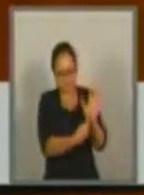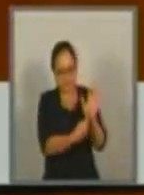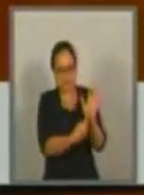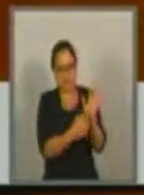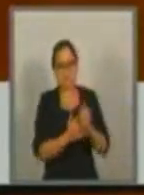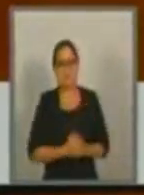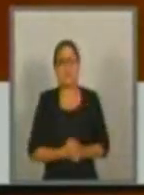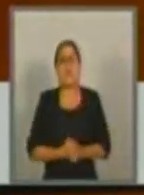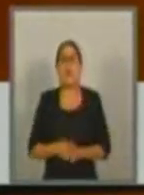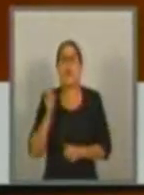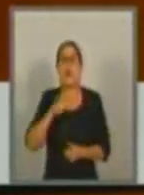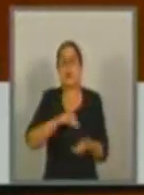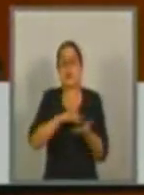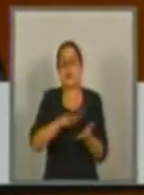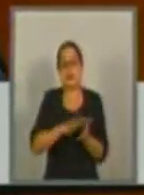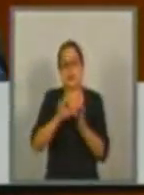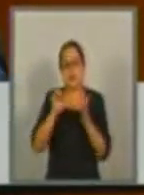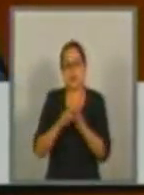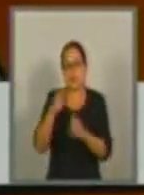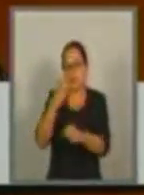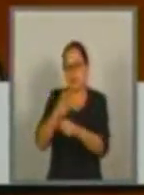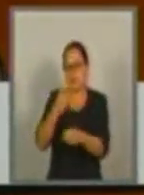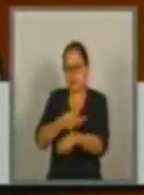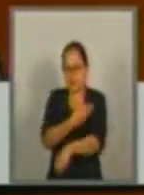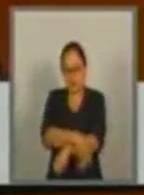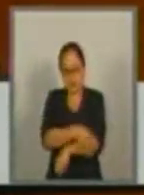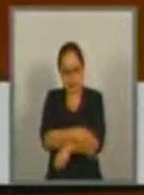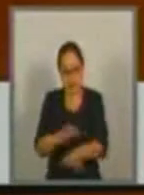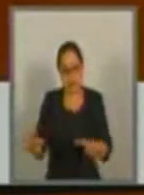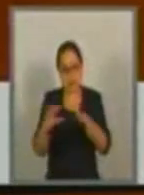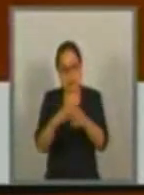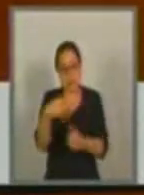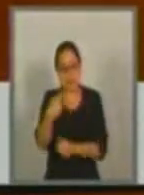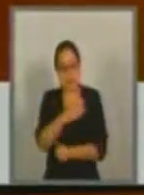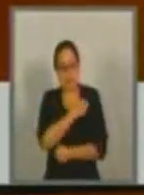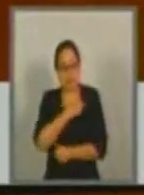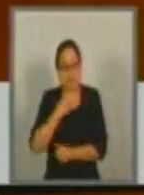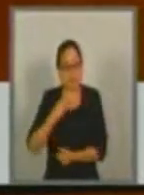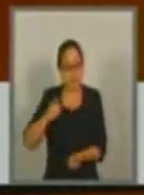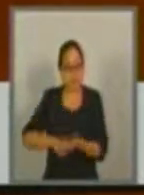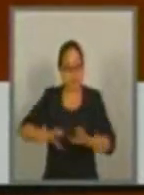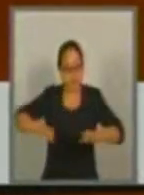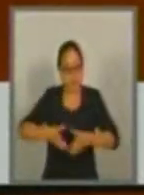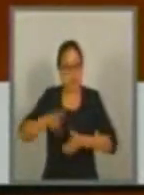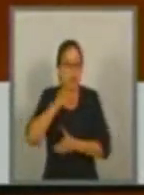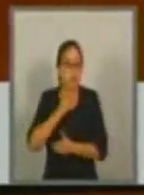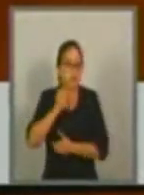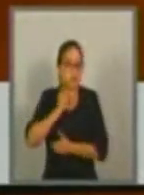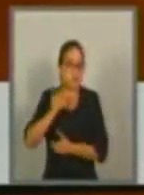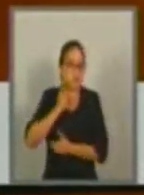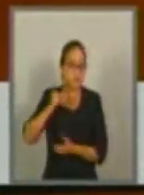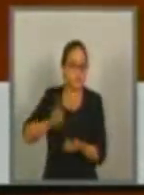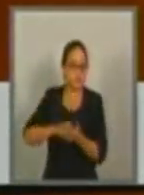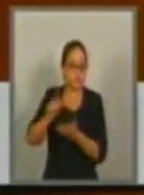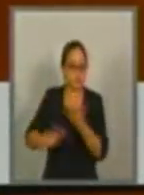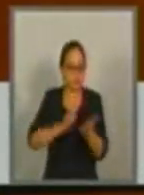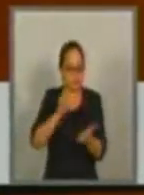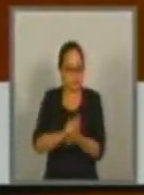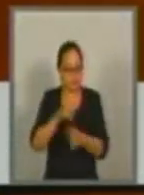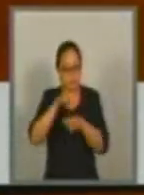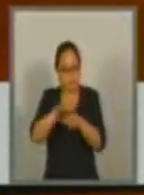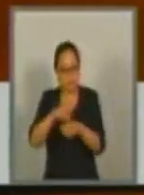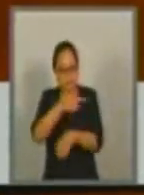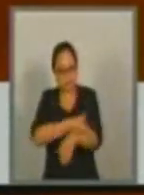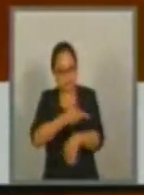También se estableció en el artículo 3º transitorio la obligación del Congreso de la Unión de expedir la ley reglamentaria